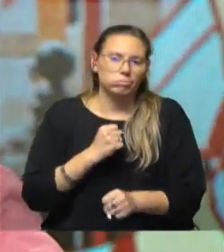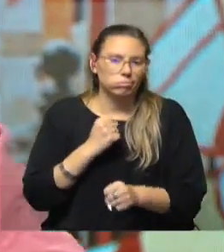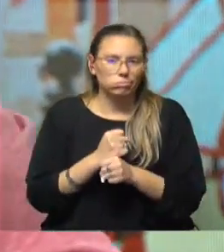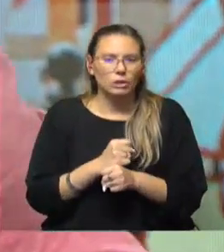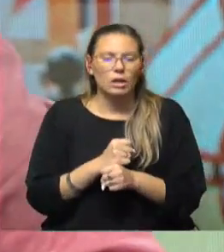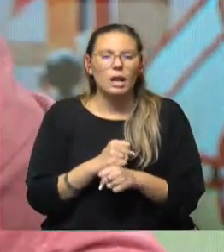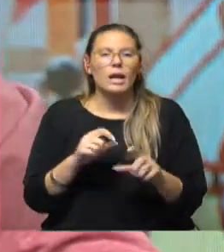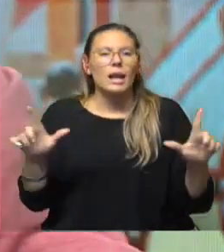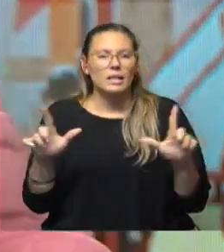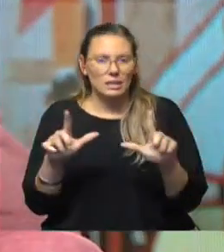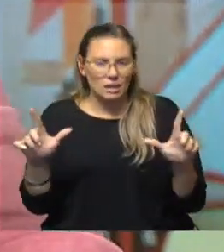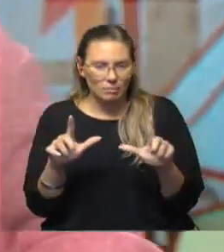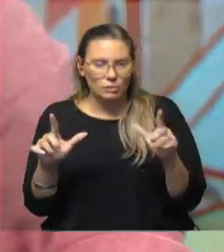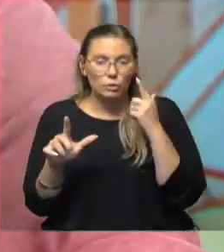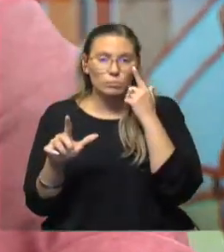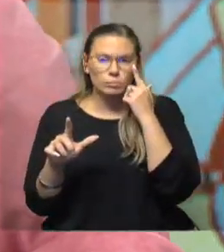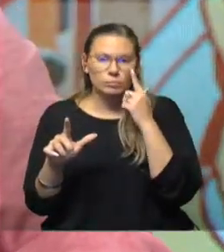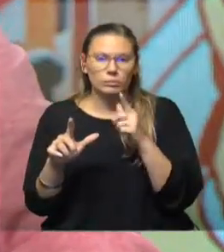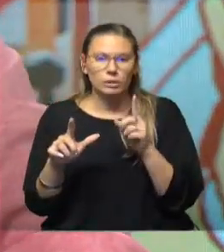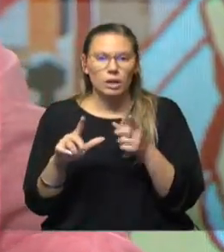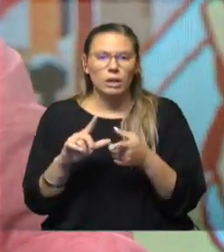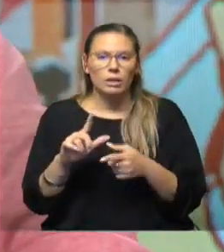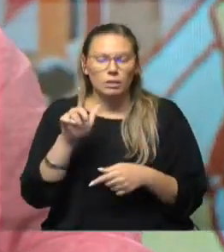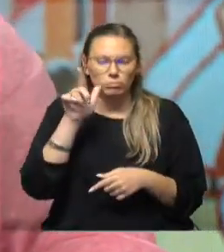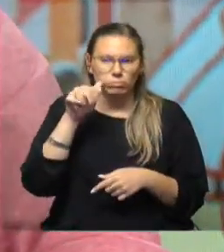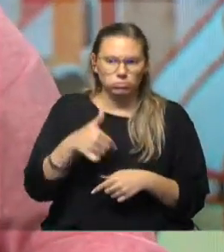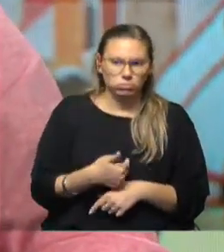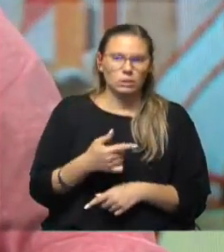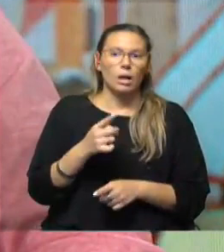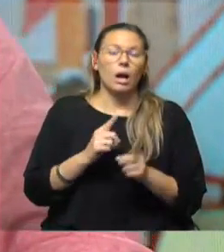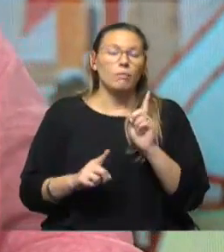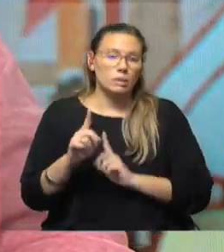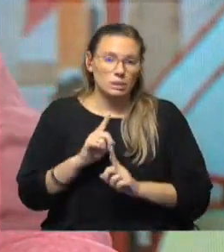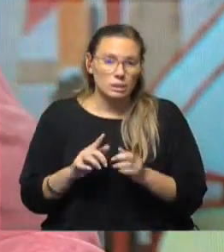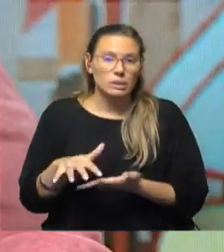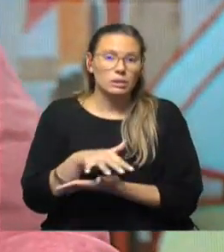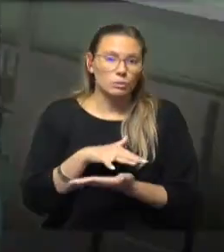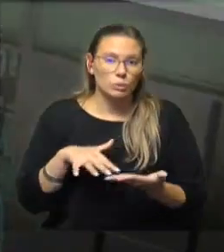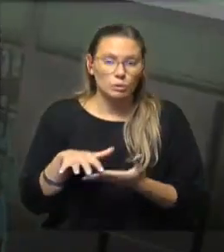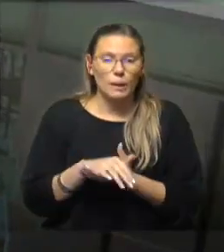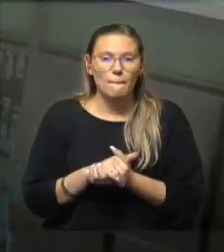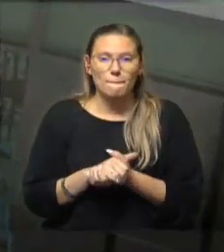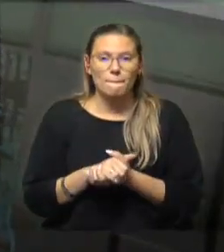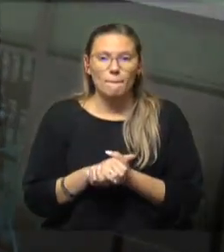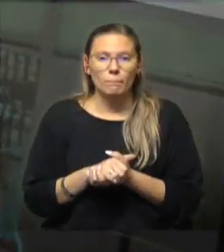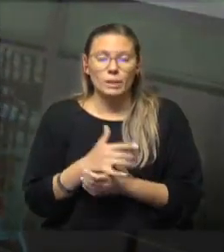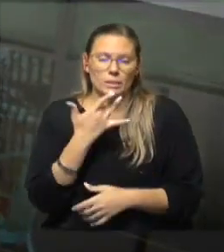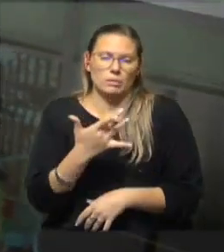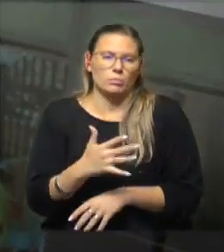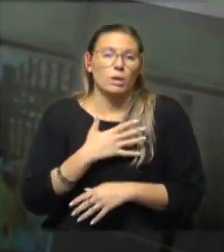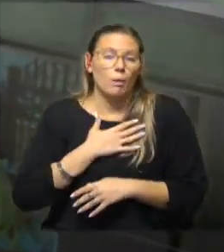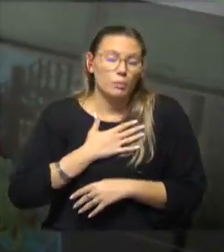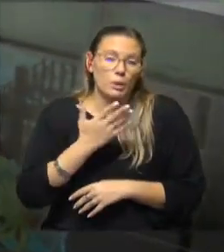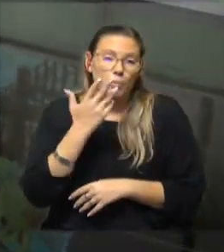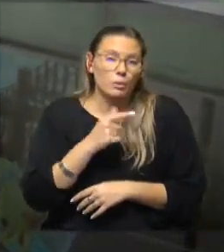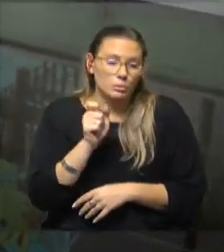mundo de la televisión y demás, y el absurdo a veces que se produce en eso, ¿no? Es hermoso, a mí me gusta ese